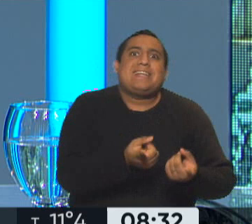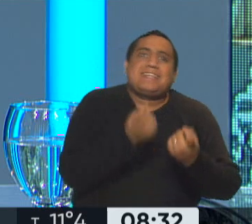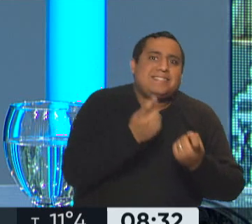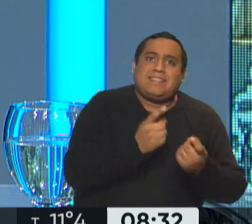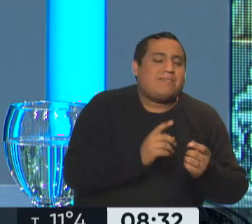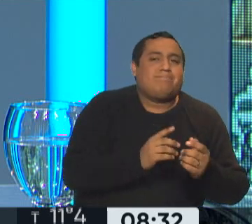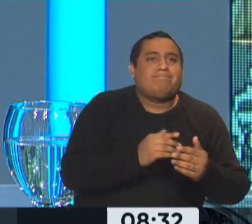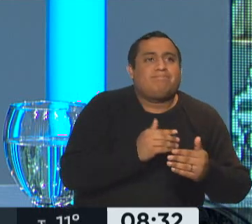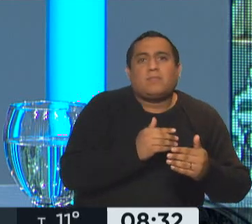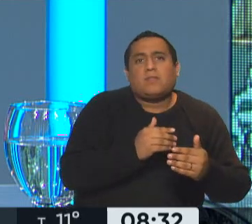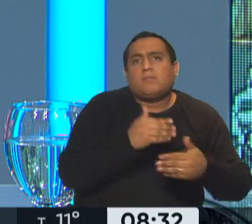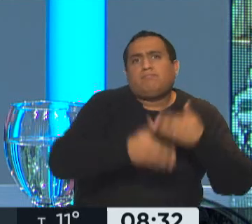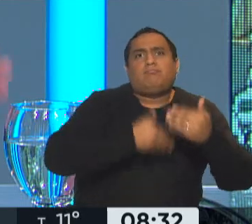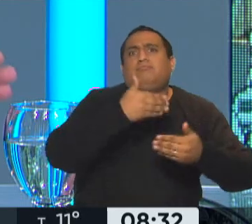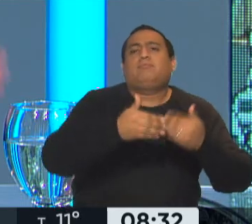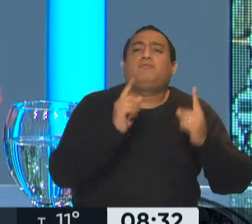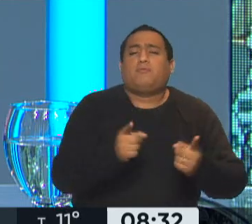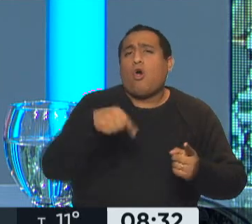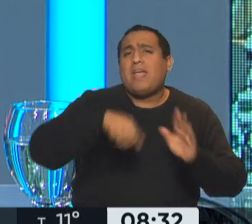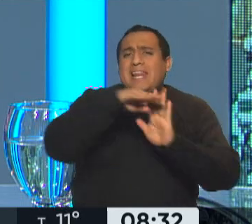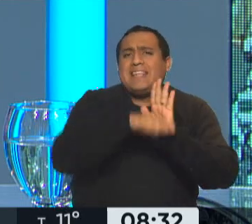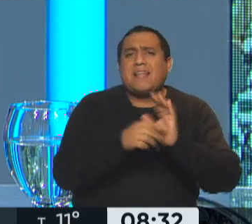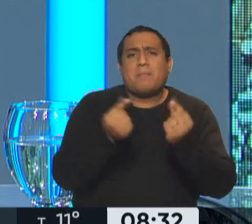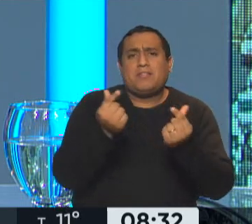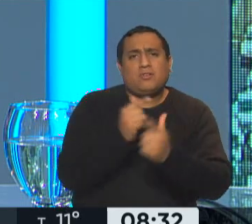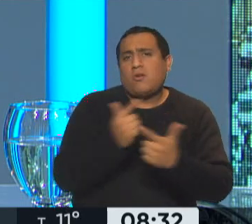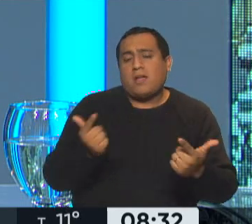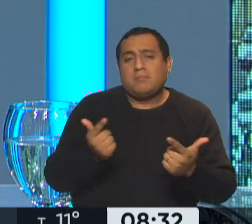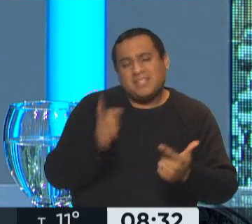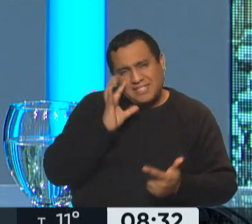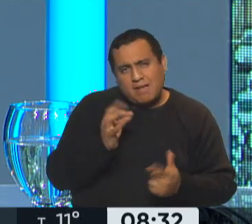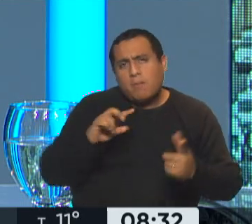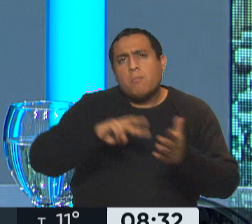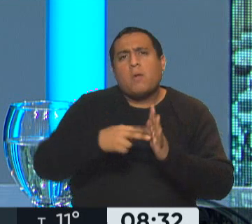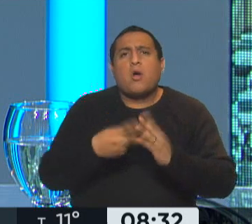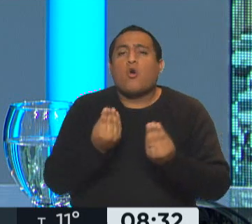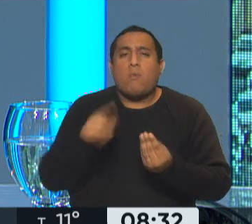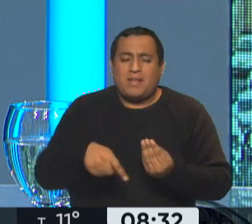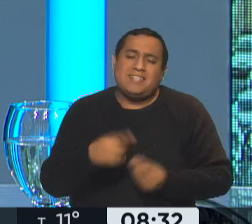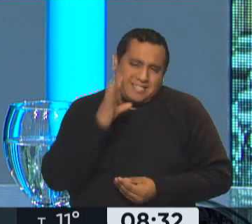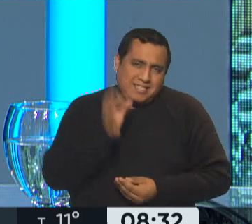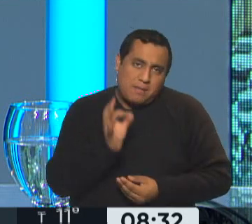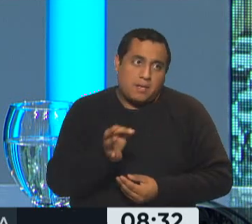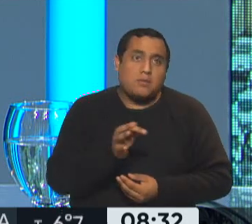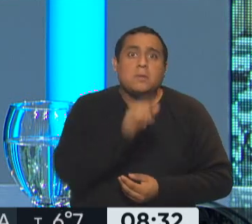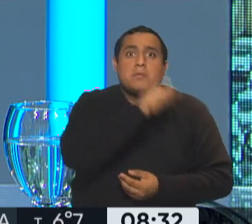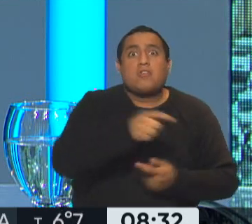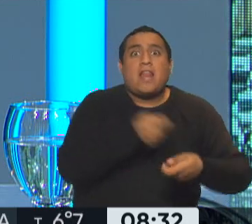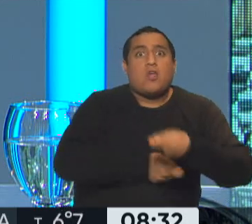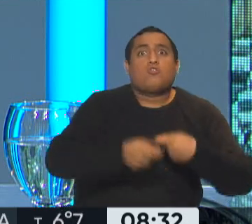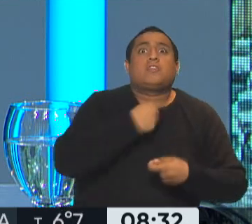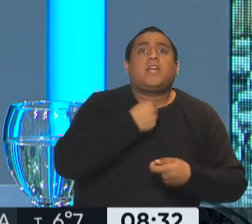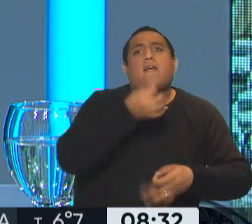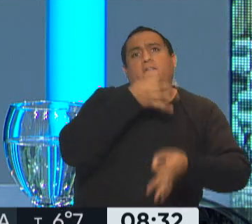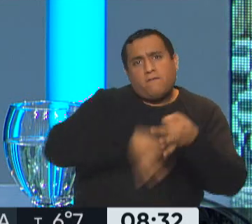precios, porque no sabemos dónde nace justamente este problema, ¿qué quiere el comerciante? Poder vender